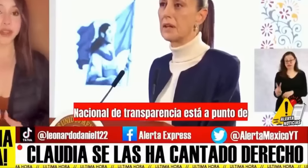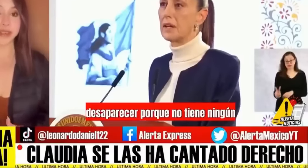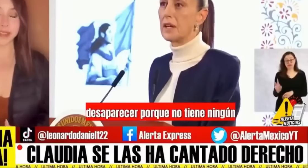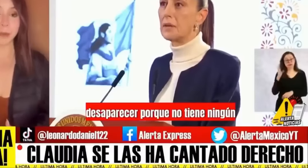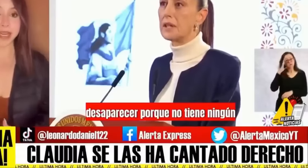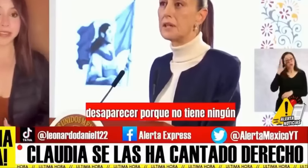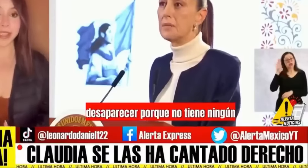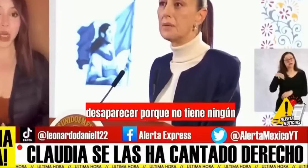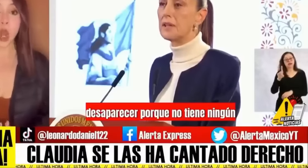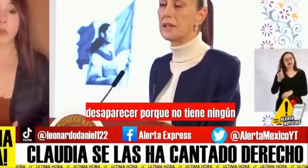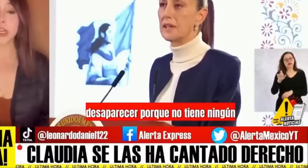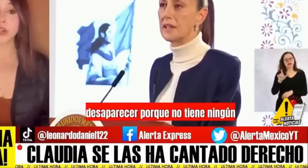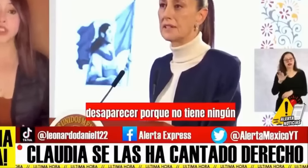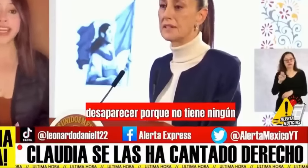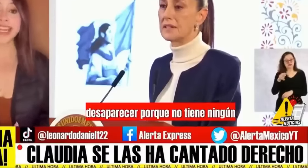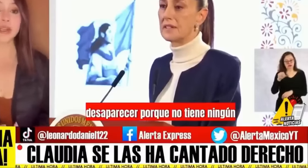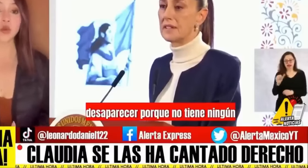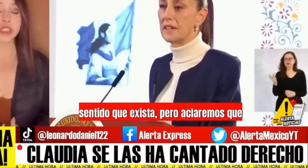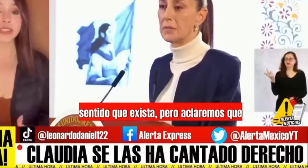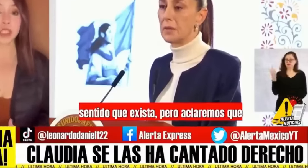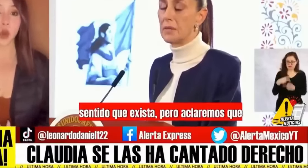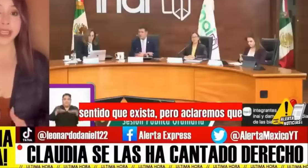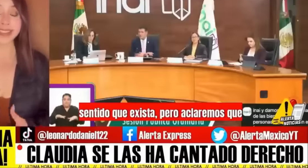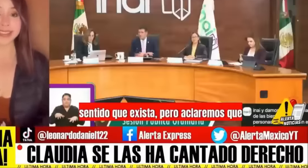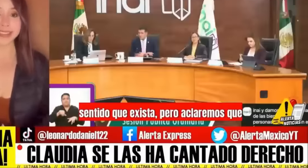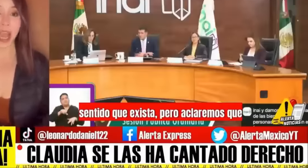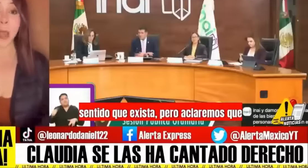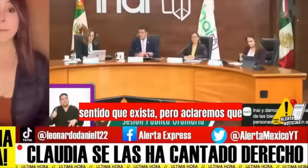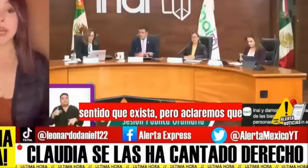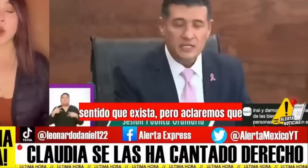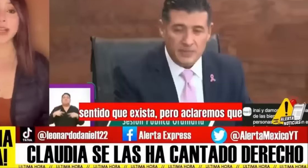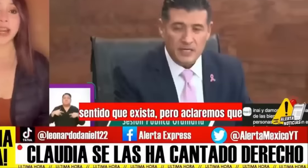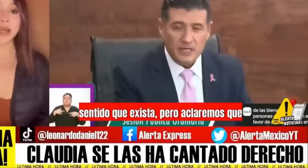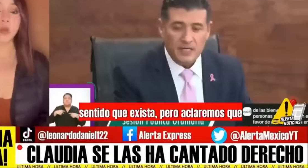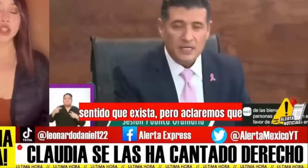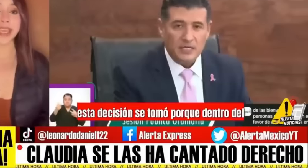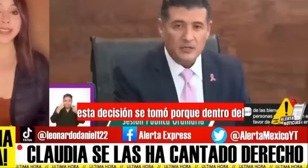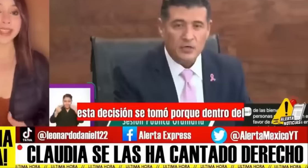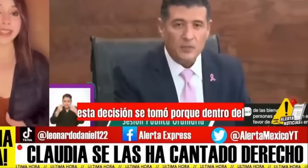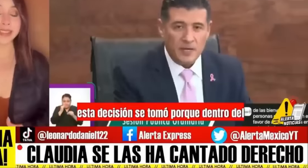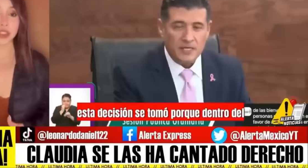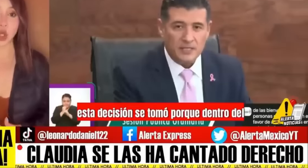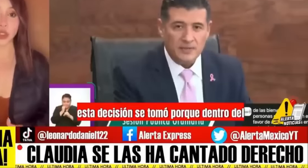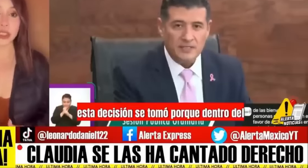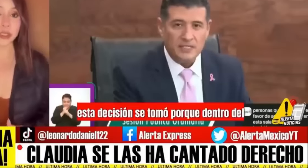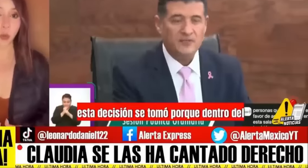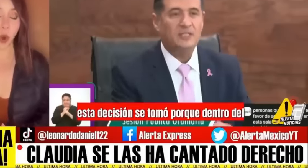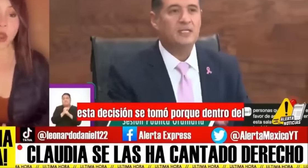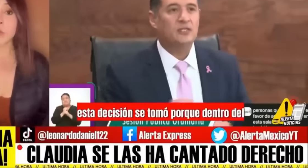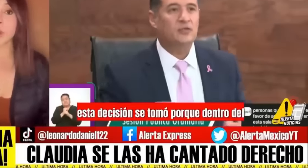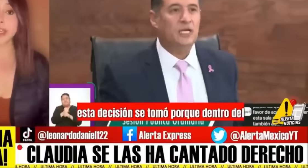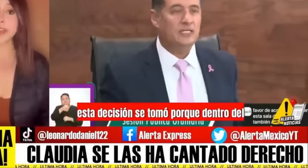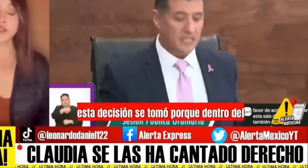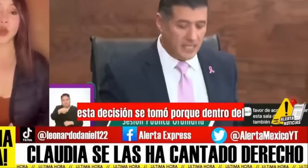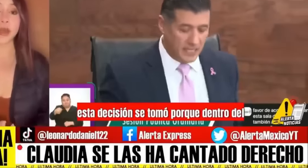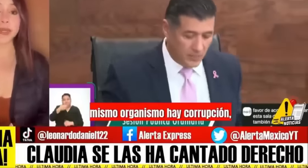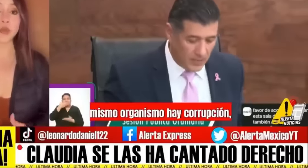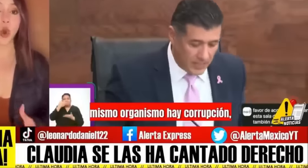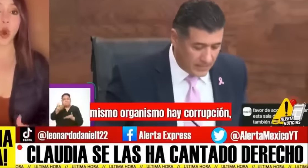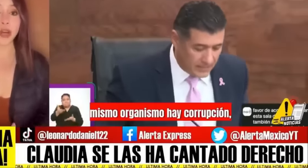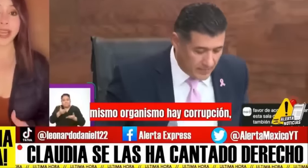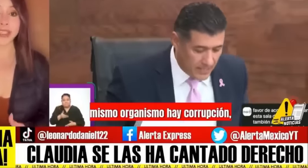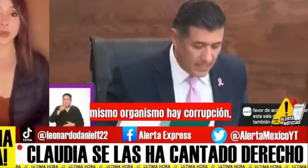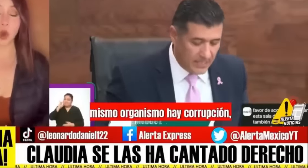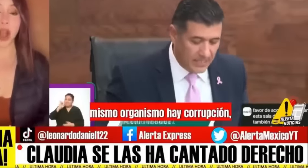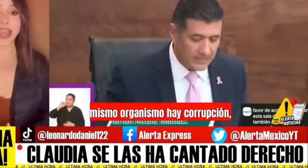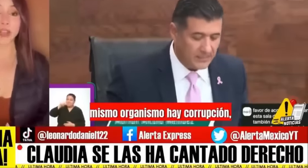está a punto de desaparecer porque no tiene ningún sentido que exista. Pero aclaremos que esta decisión se tomó porque dentro del